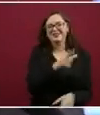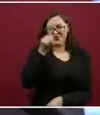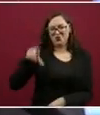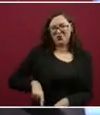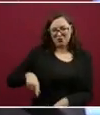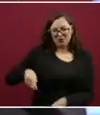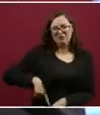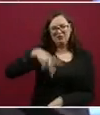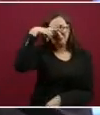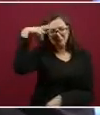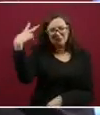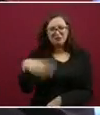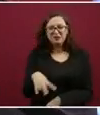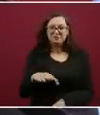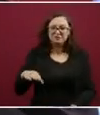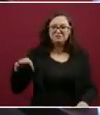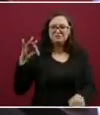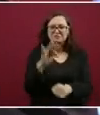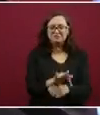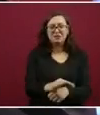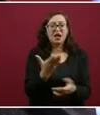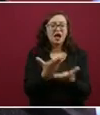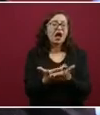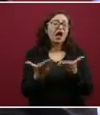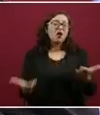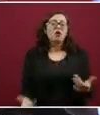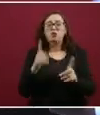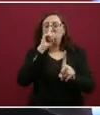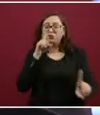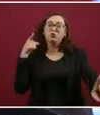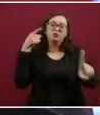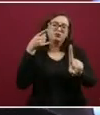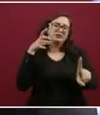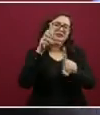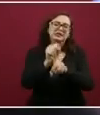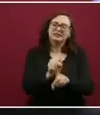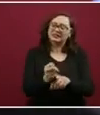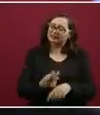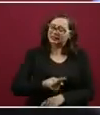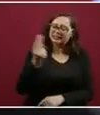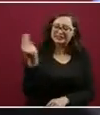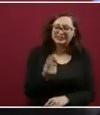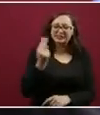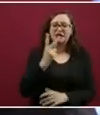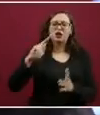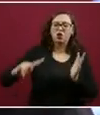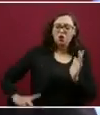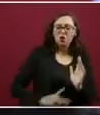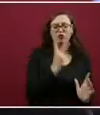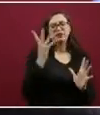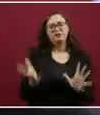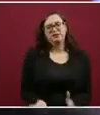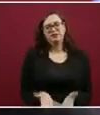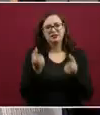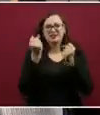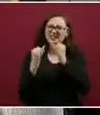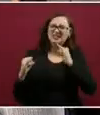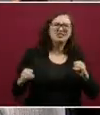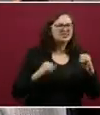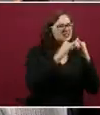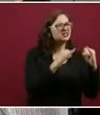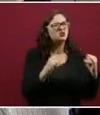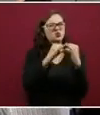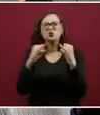mexicano. Y ese es el gran reto que tenemos hoy: recuperar el sentido original de las instituciones del